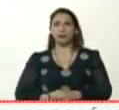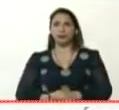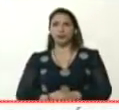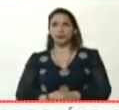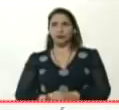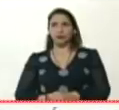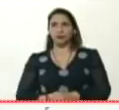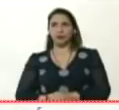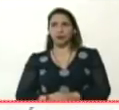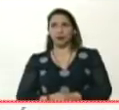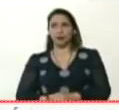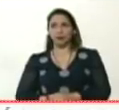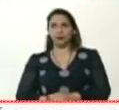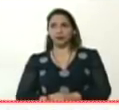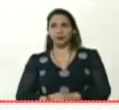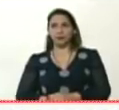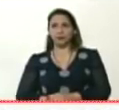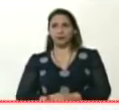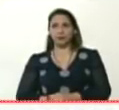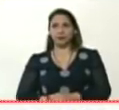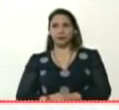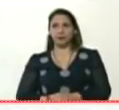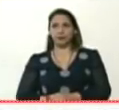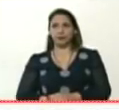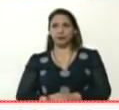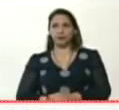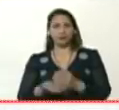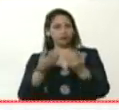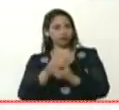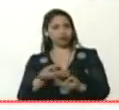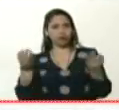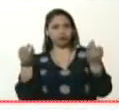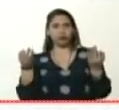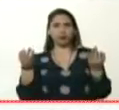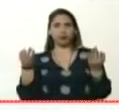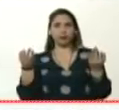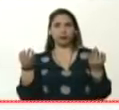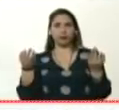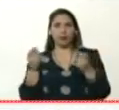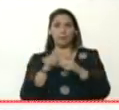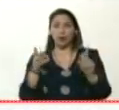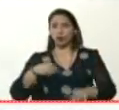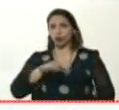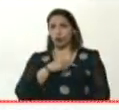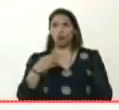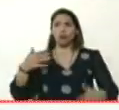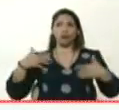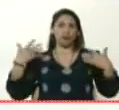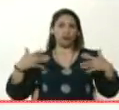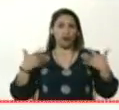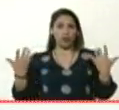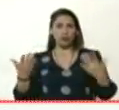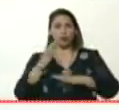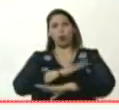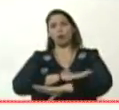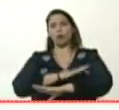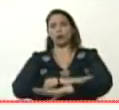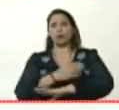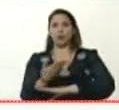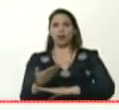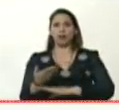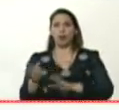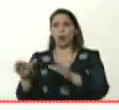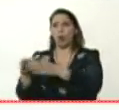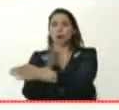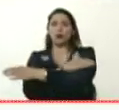Qué bueno para nosotros. Perfecto. Nosotros muy felices del comportamiento de la derecha